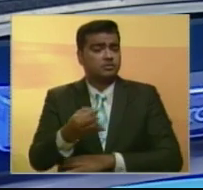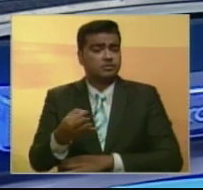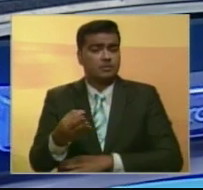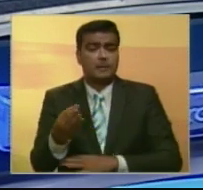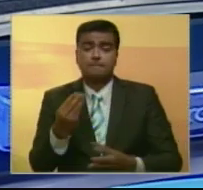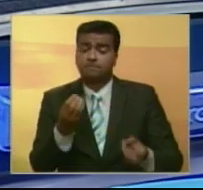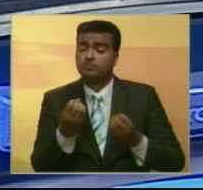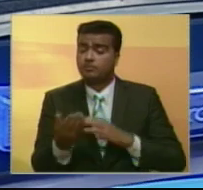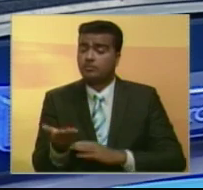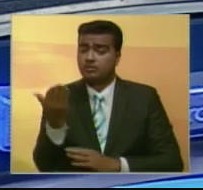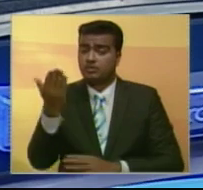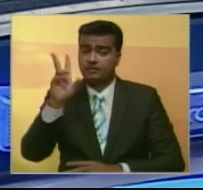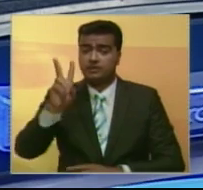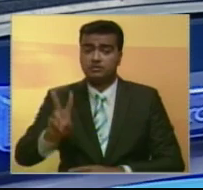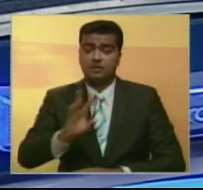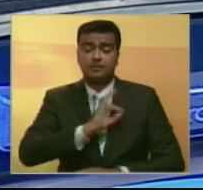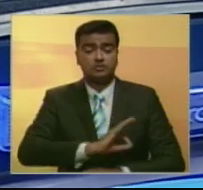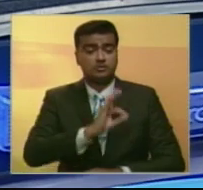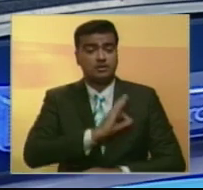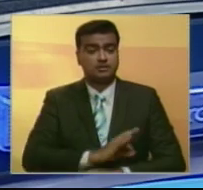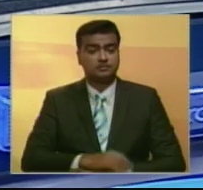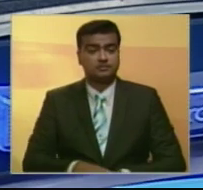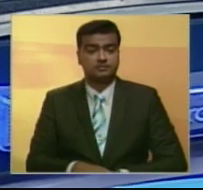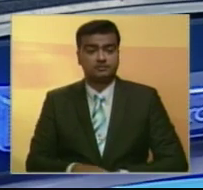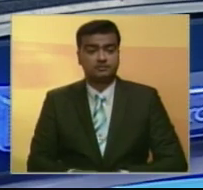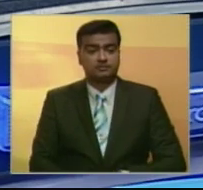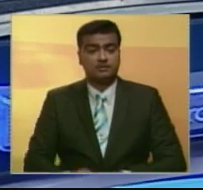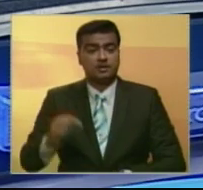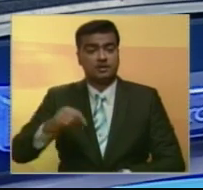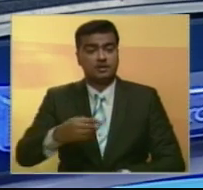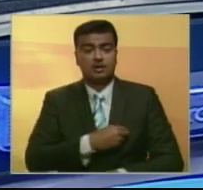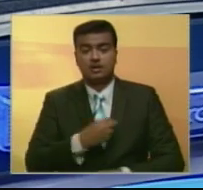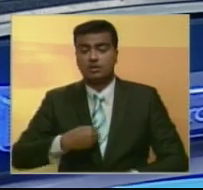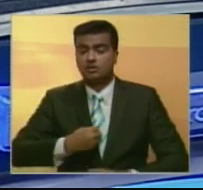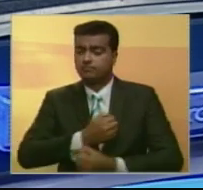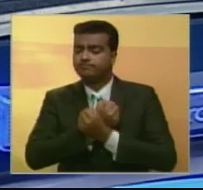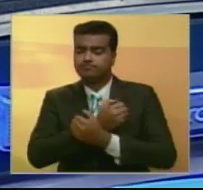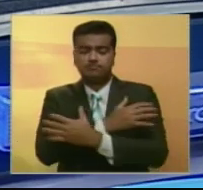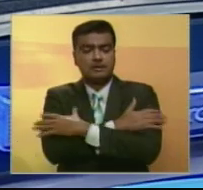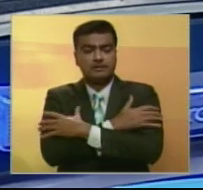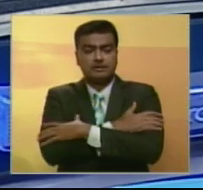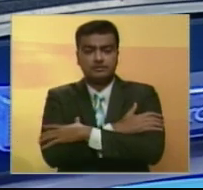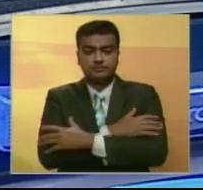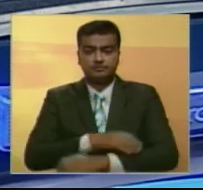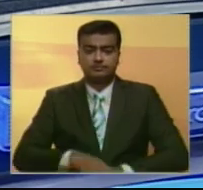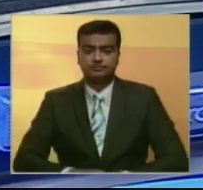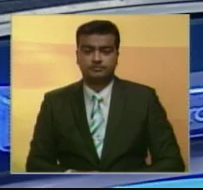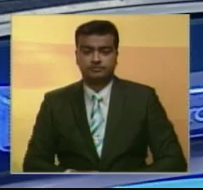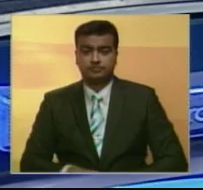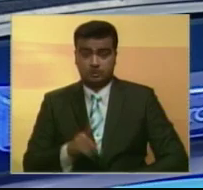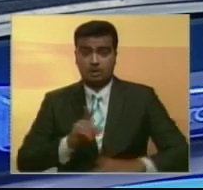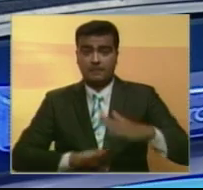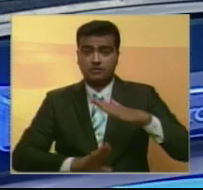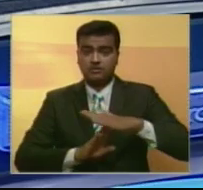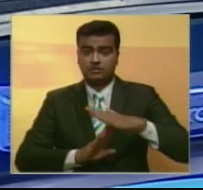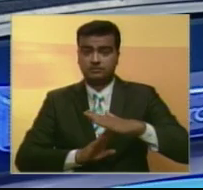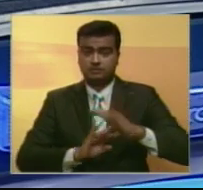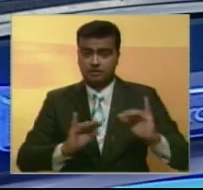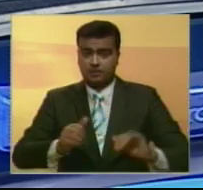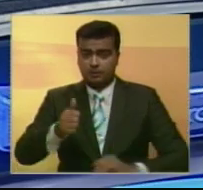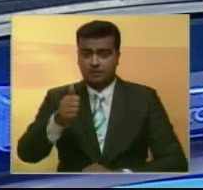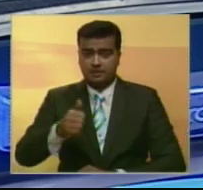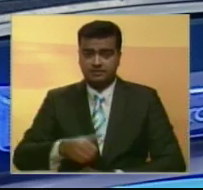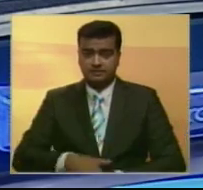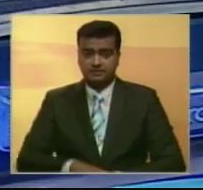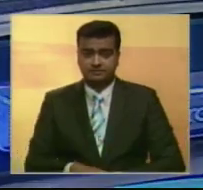trabajo muy importante por nuestra sociedad. Desde aquí nuestro cariñoso abrazo. Así es momento de realizar nuestra segunda pausa, pero al